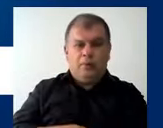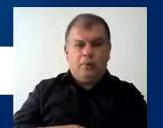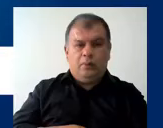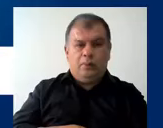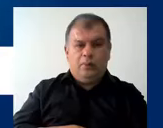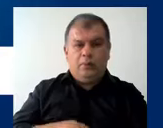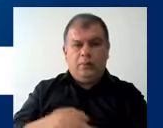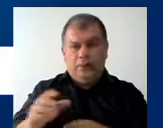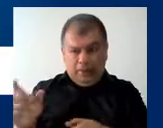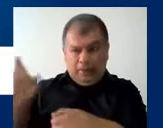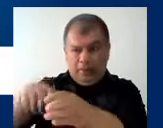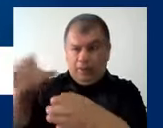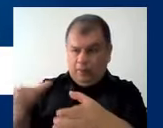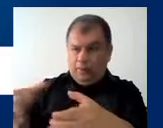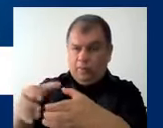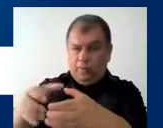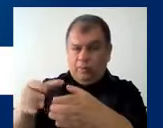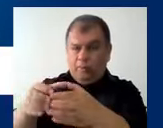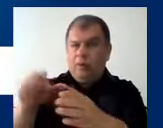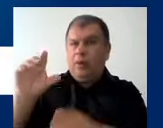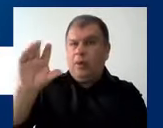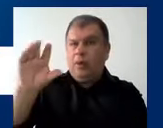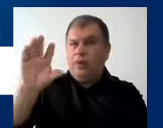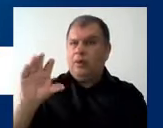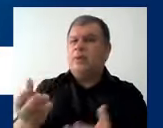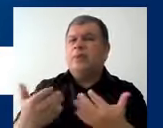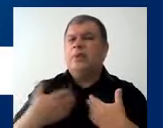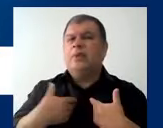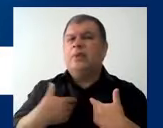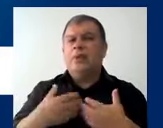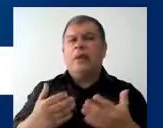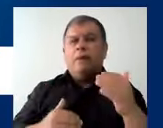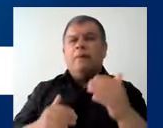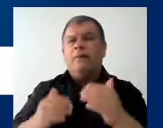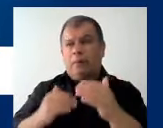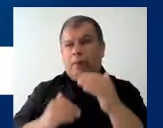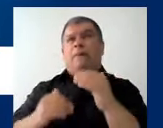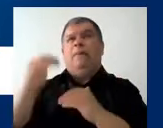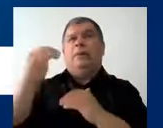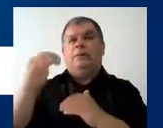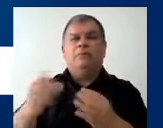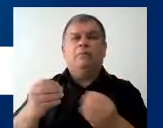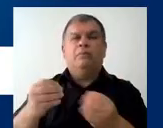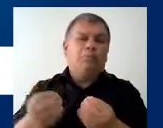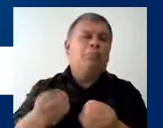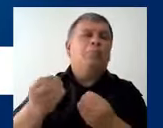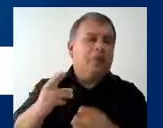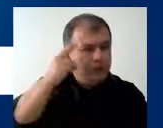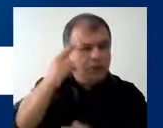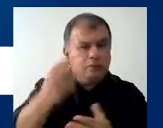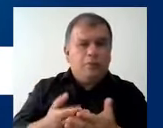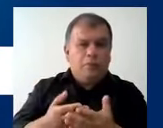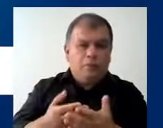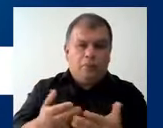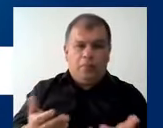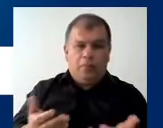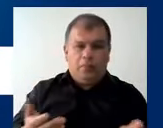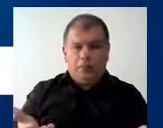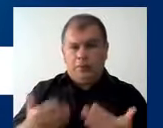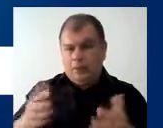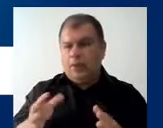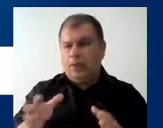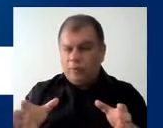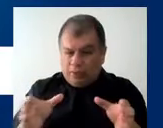que dentro de esta minoría vendrían a ser mayoría, por decirlo de alguna forma. Es decir,